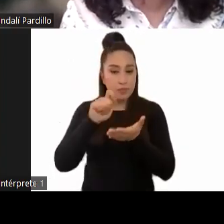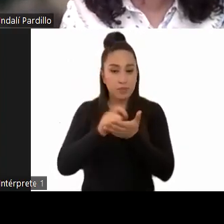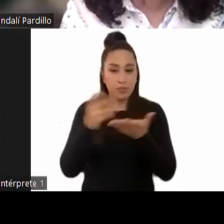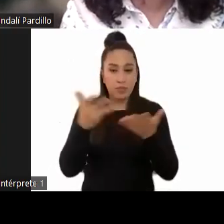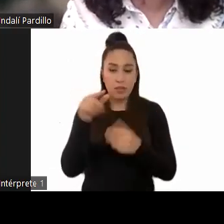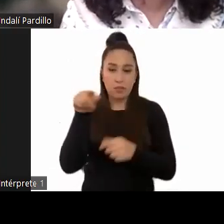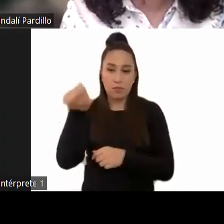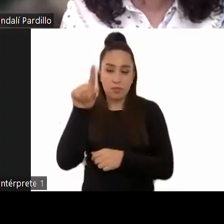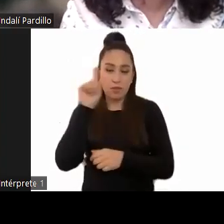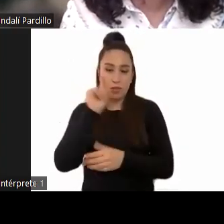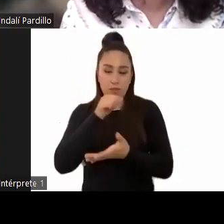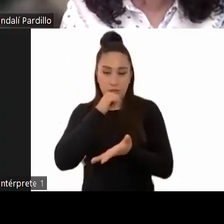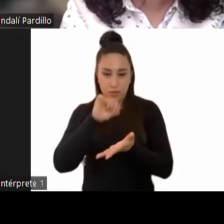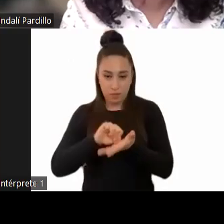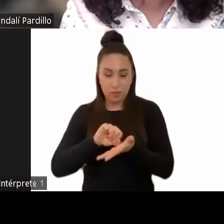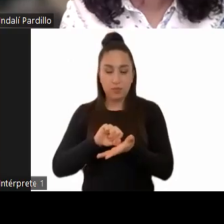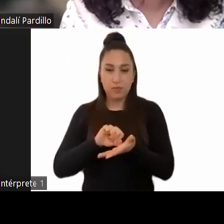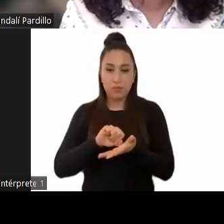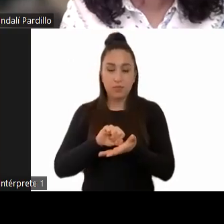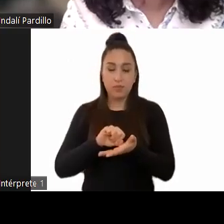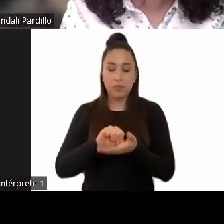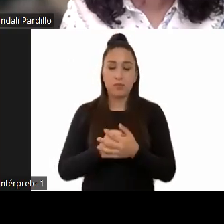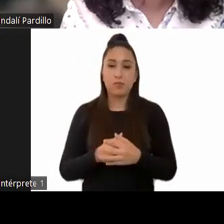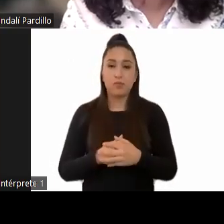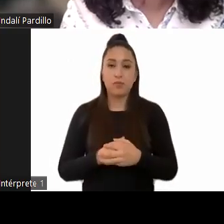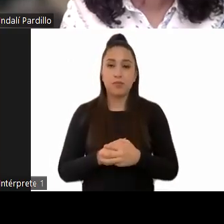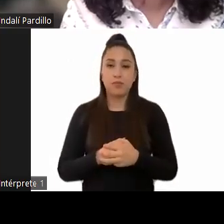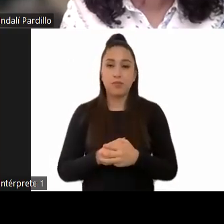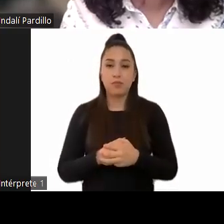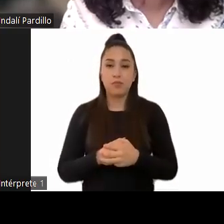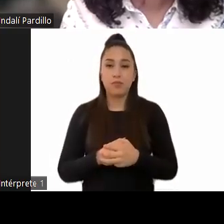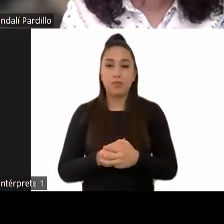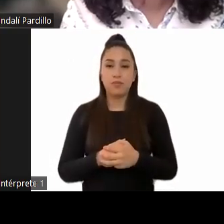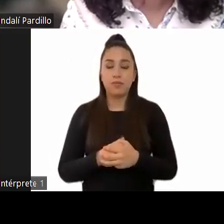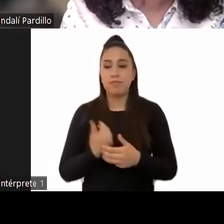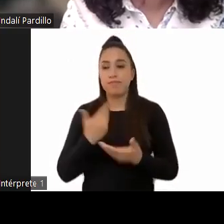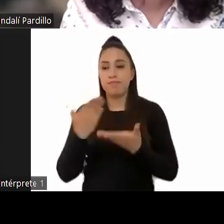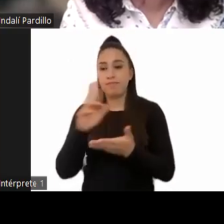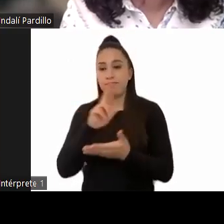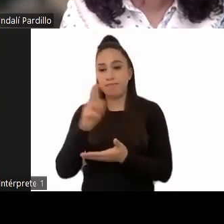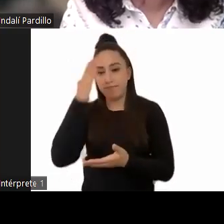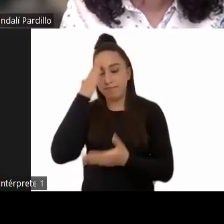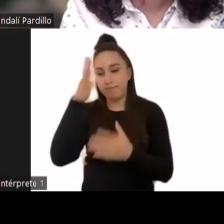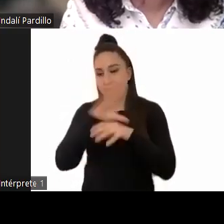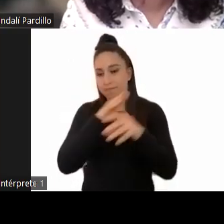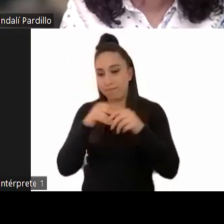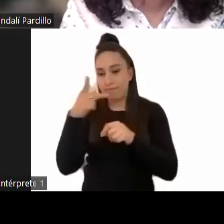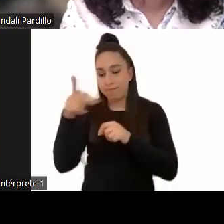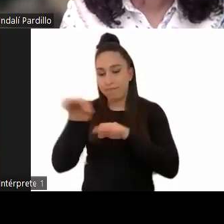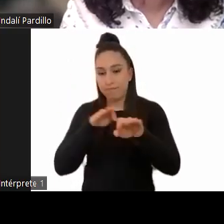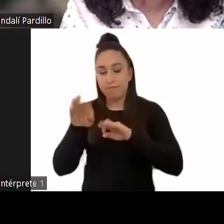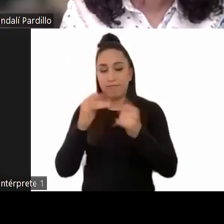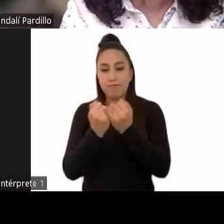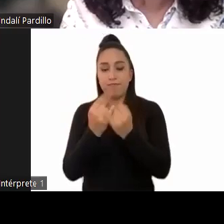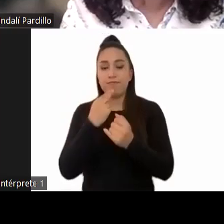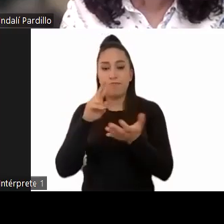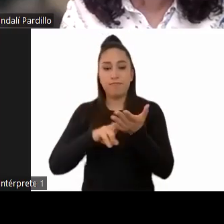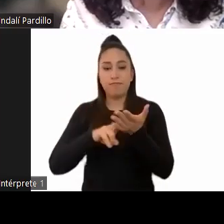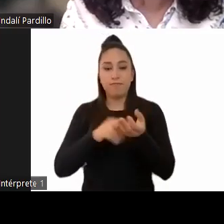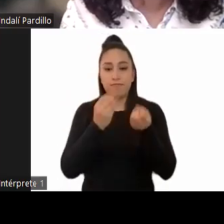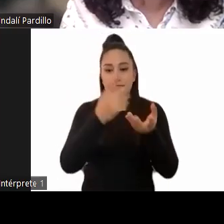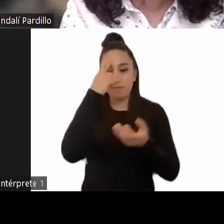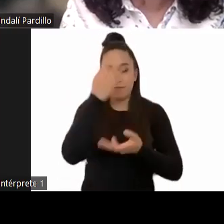usted, diputada y amiga, a quien reconozco su trabajo y valiosas aportaciones en pro de todas y de